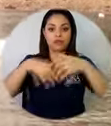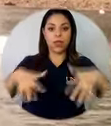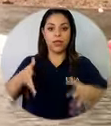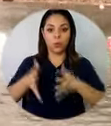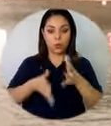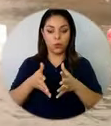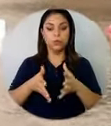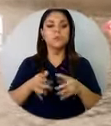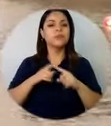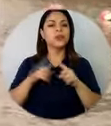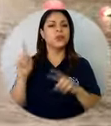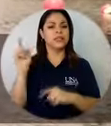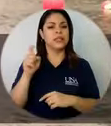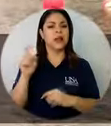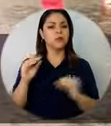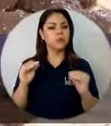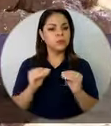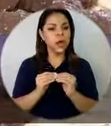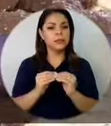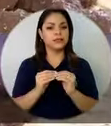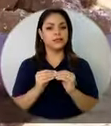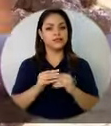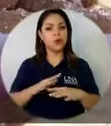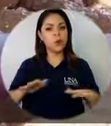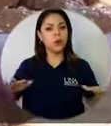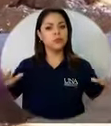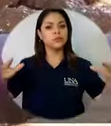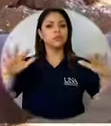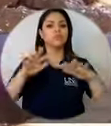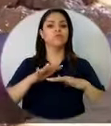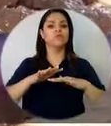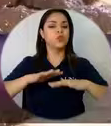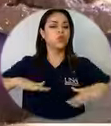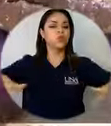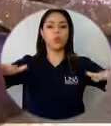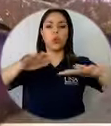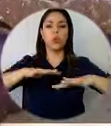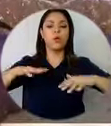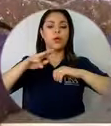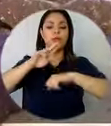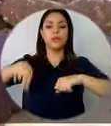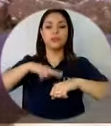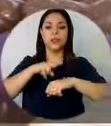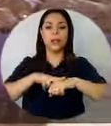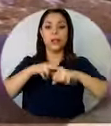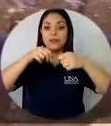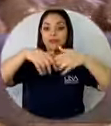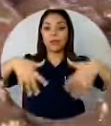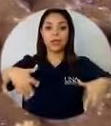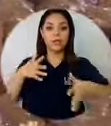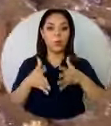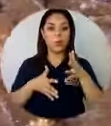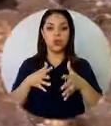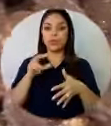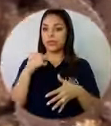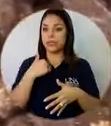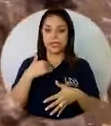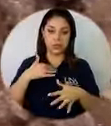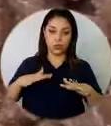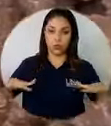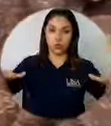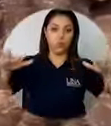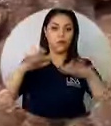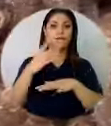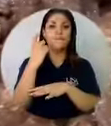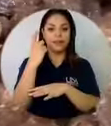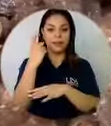pero es necesario una mayor cobertura horizontal en todo el territorio nacional. Las redes de cuidado no tienen una cobertura